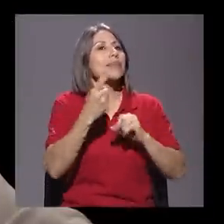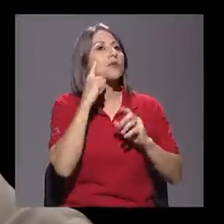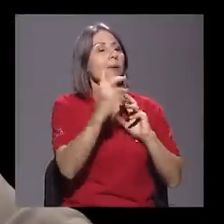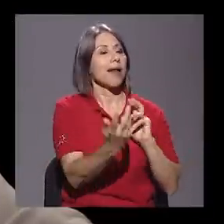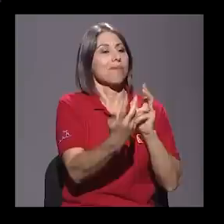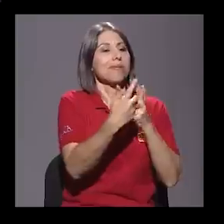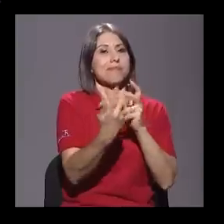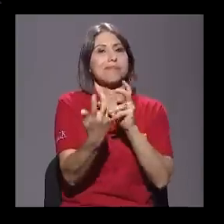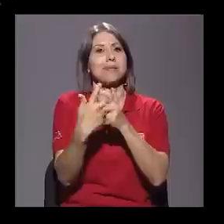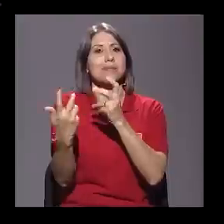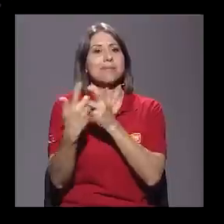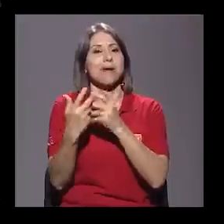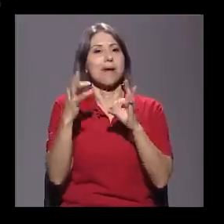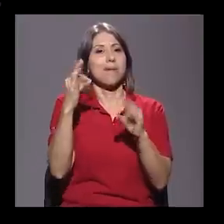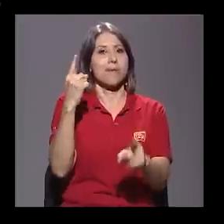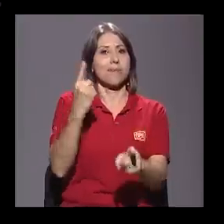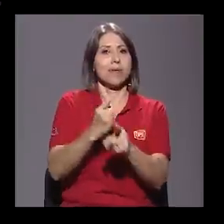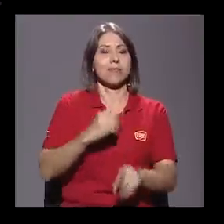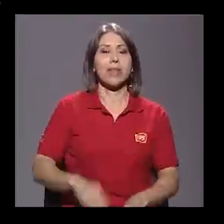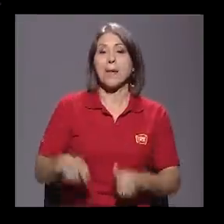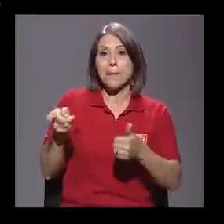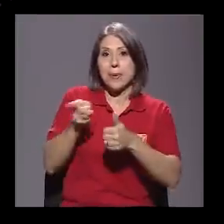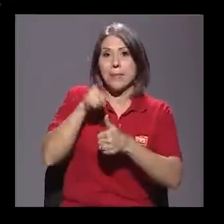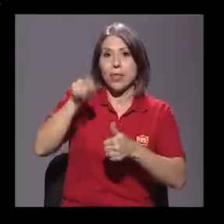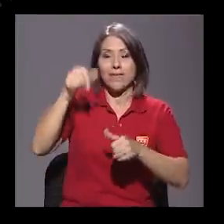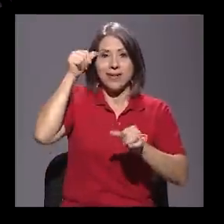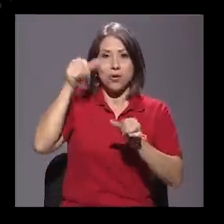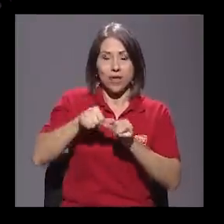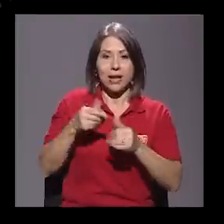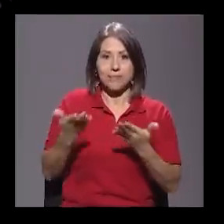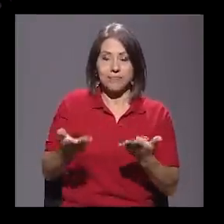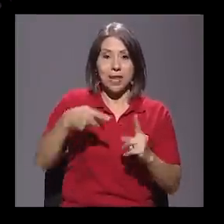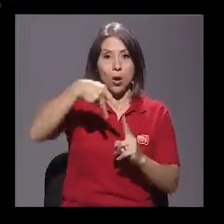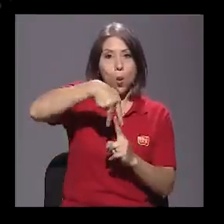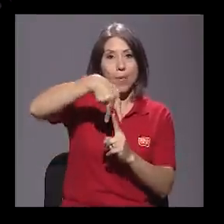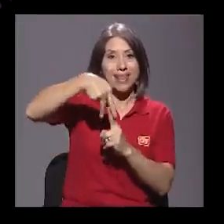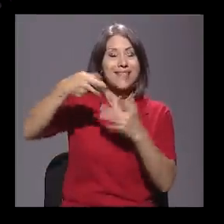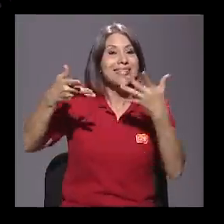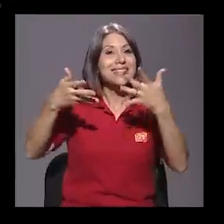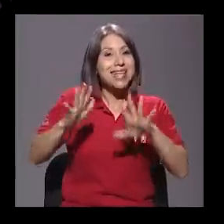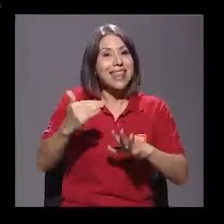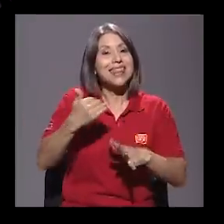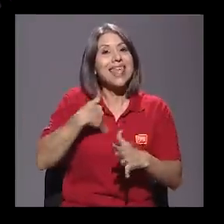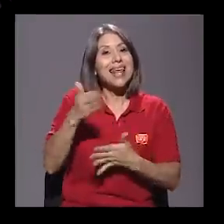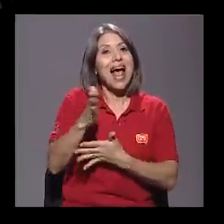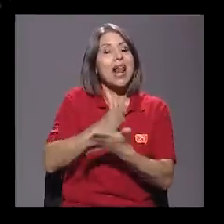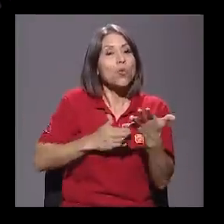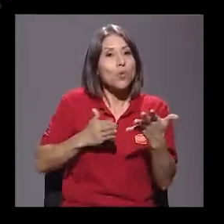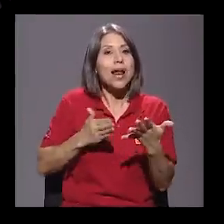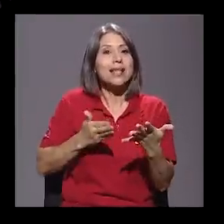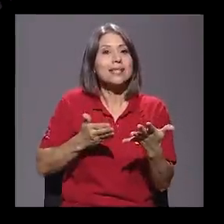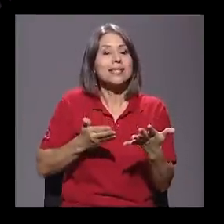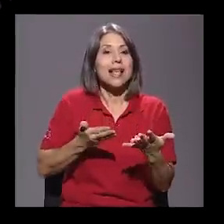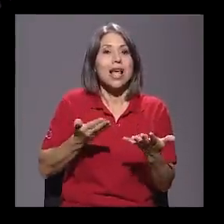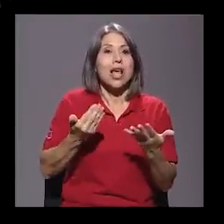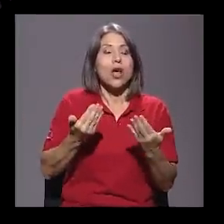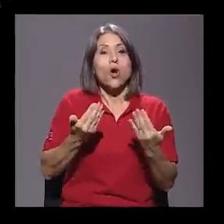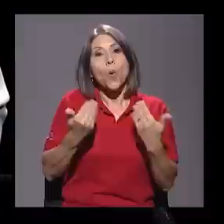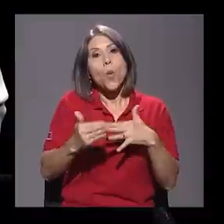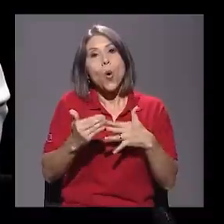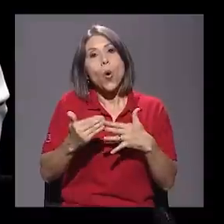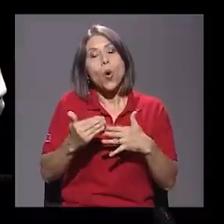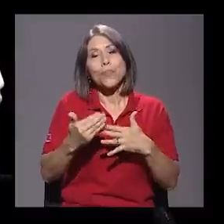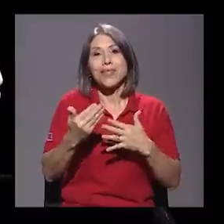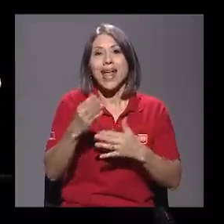una misma etiqueta? Bueno, primero hay que recordar una cosa, las cooperativas ya tienen algunas cargas para fiscales